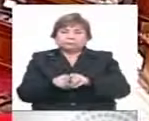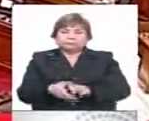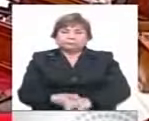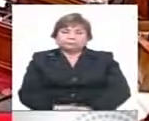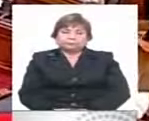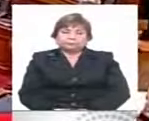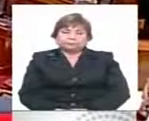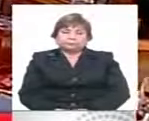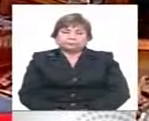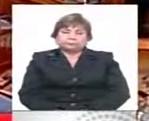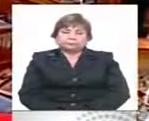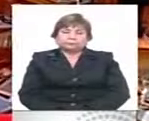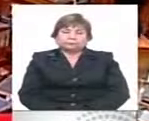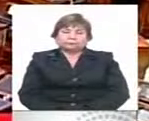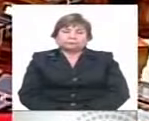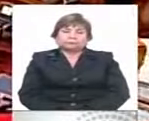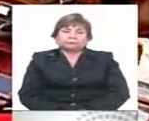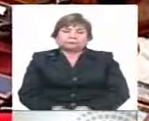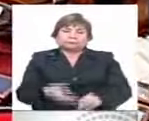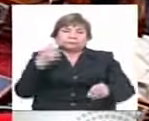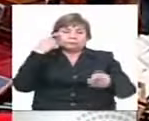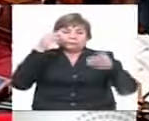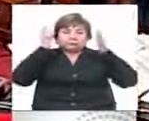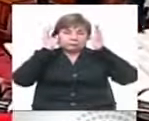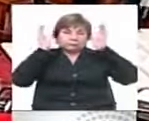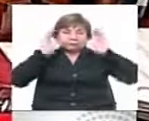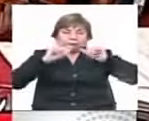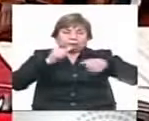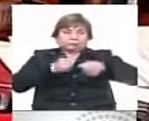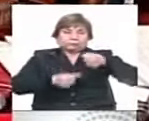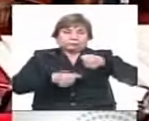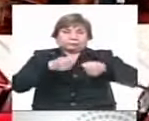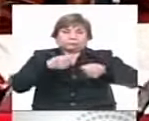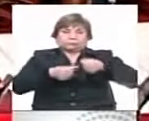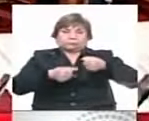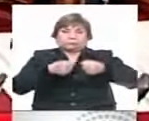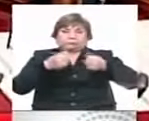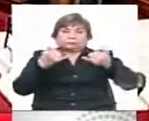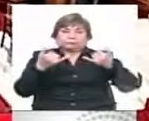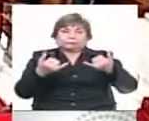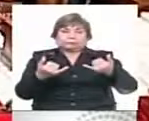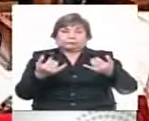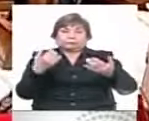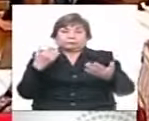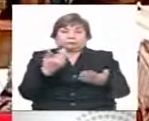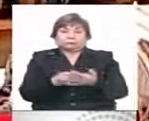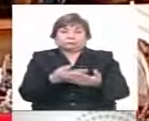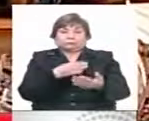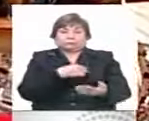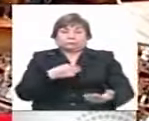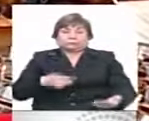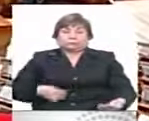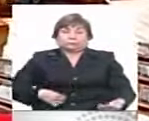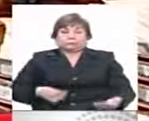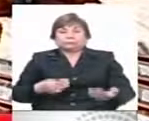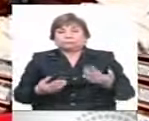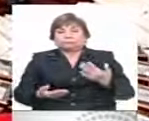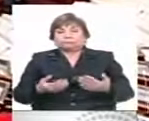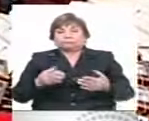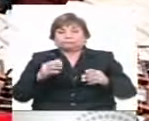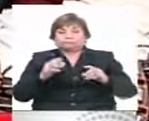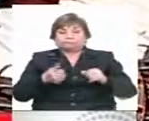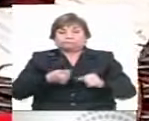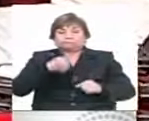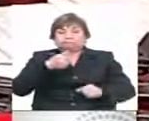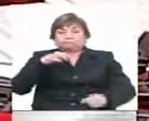Raquel, que en la víspera, para coordinar la fecha del día de hoy de la concurrencia del gabinete ministerial, la titular de